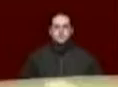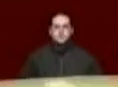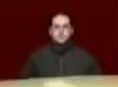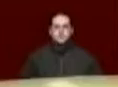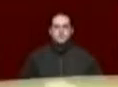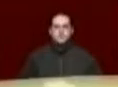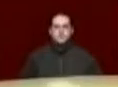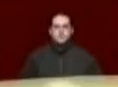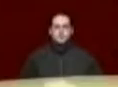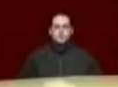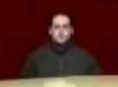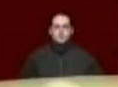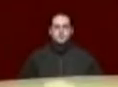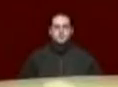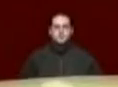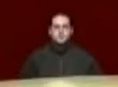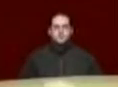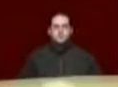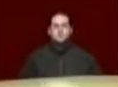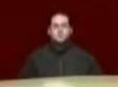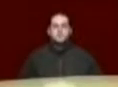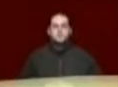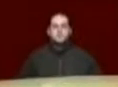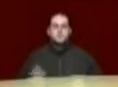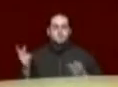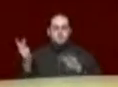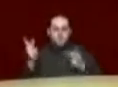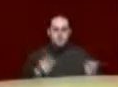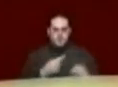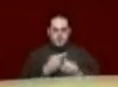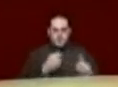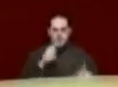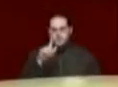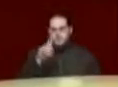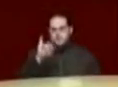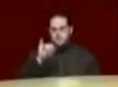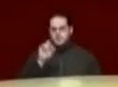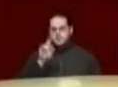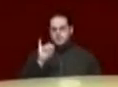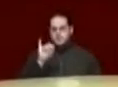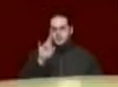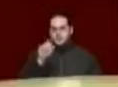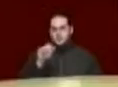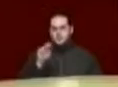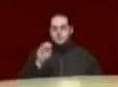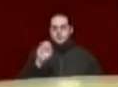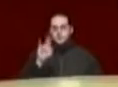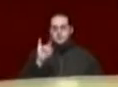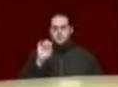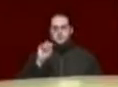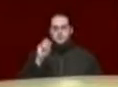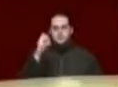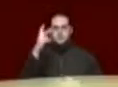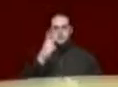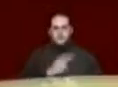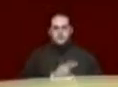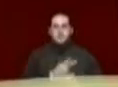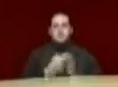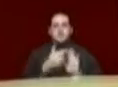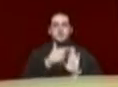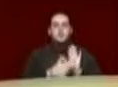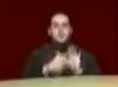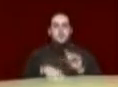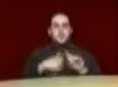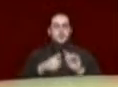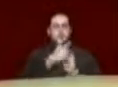Bueno, y la propuesta del secretario del Departamento de Asuntos del Consumidor, Luis Rivera Marín, que aprobaría un reglamento sobre la ley de cierre para que